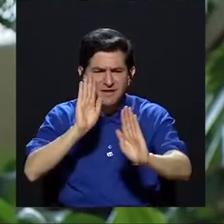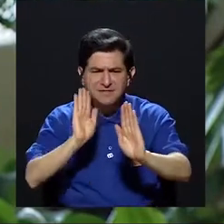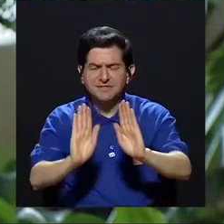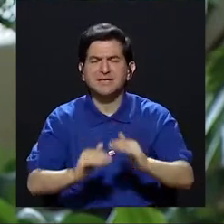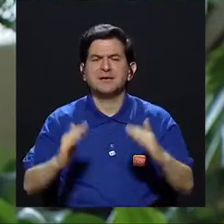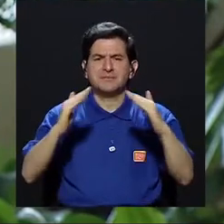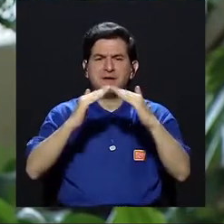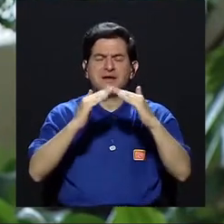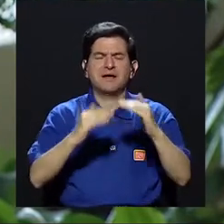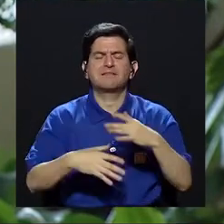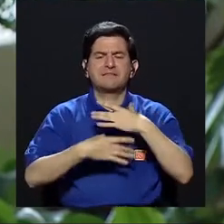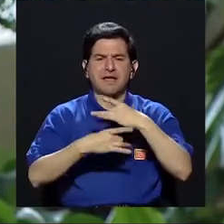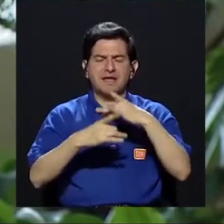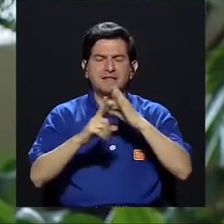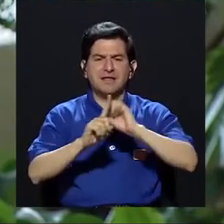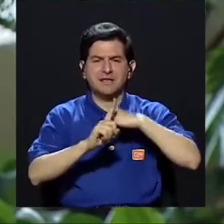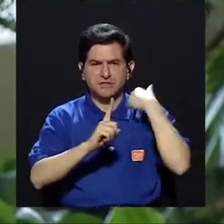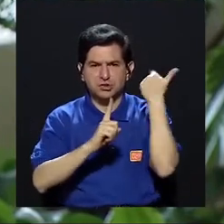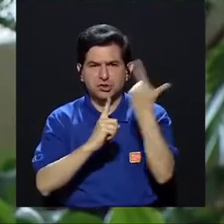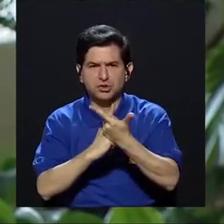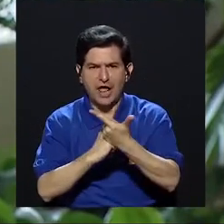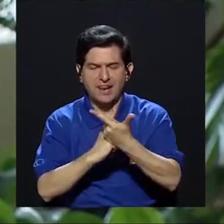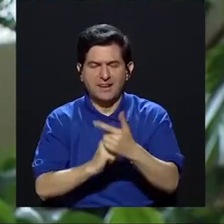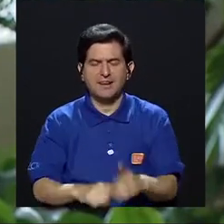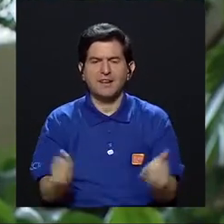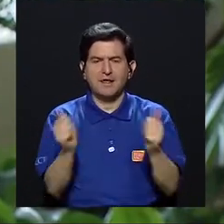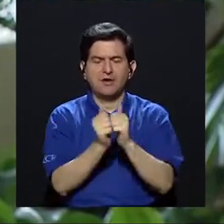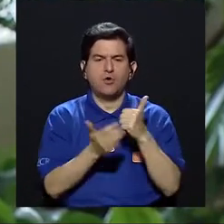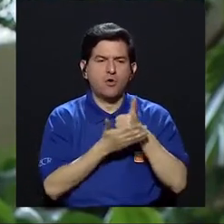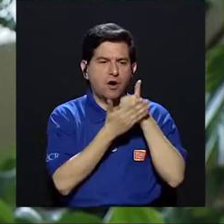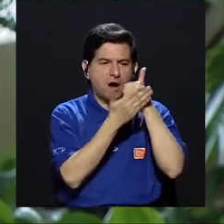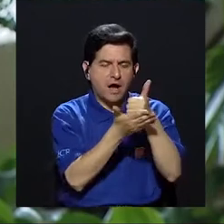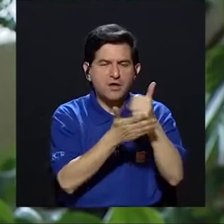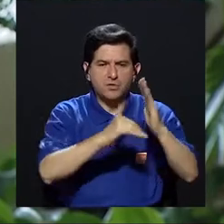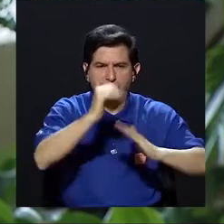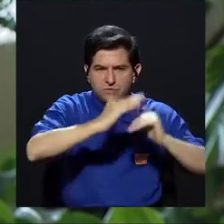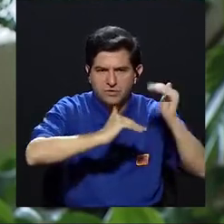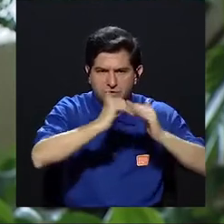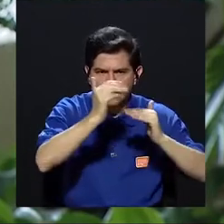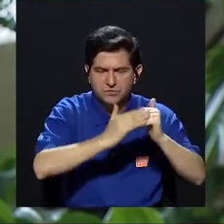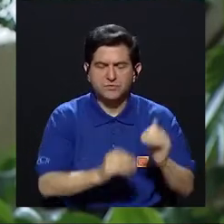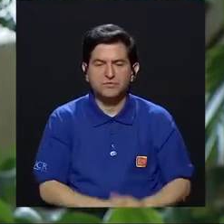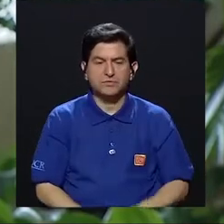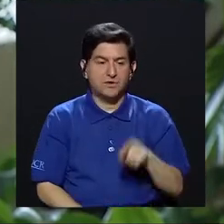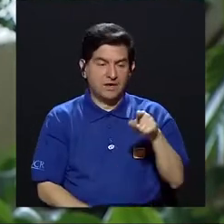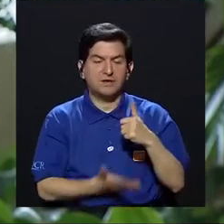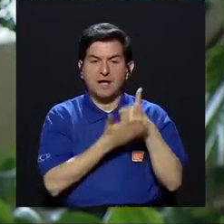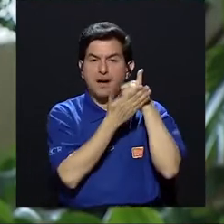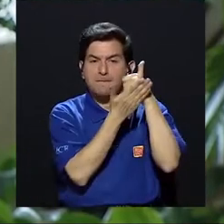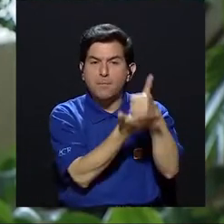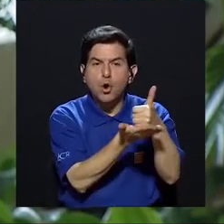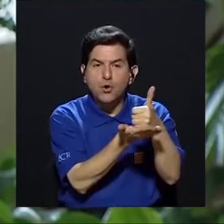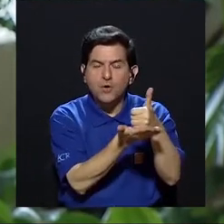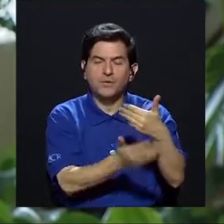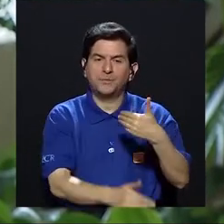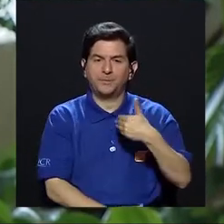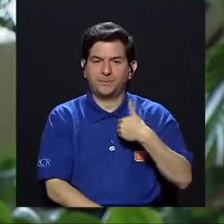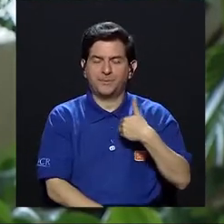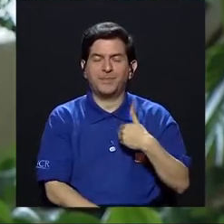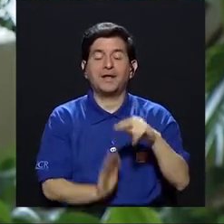de vivienda de interés social, ¿verdad? Con el bono de la vivienda. Y el bono también tiene